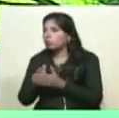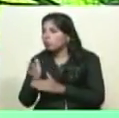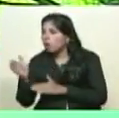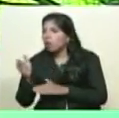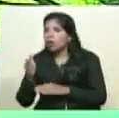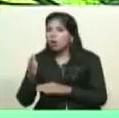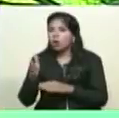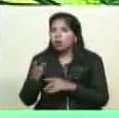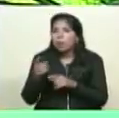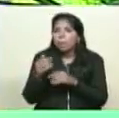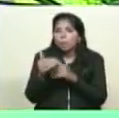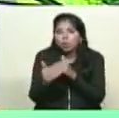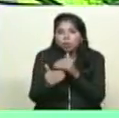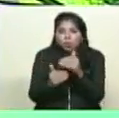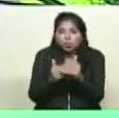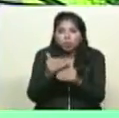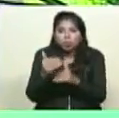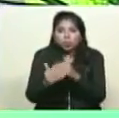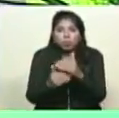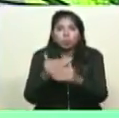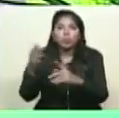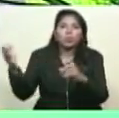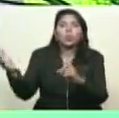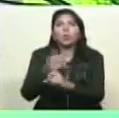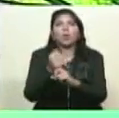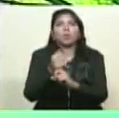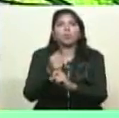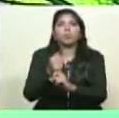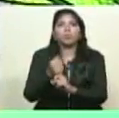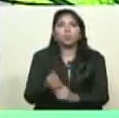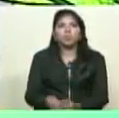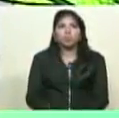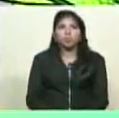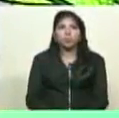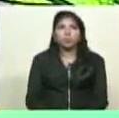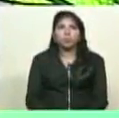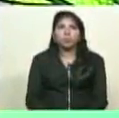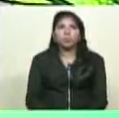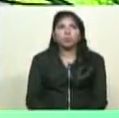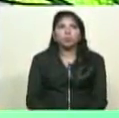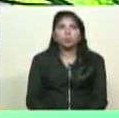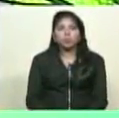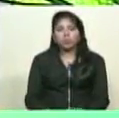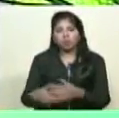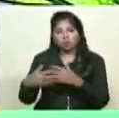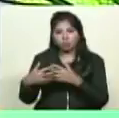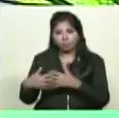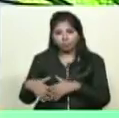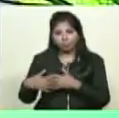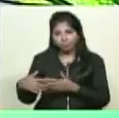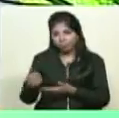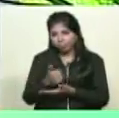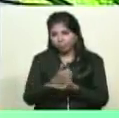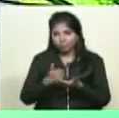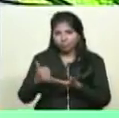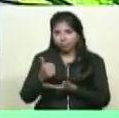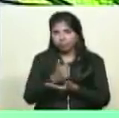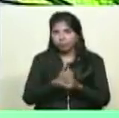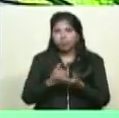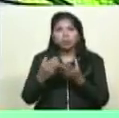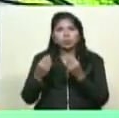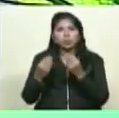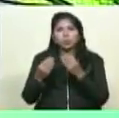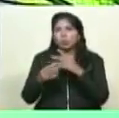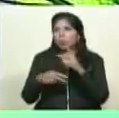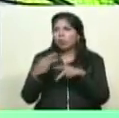acumulando soluciones definitivas. En la industria farmacéutica tenemos el problema de la dependencia con productos importados